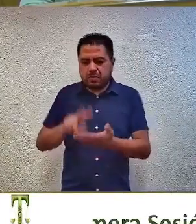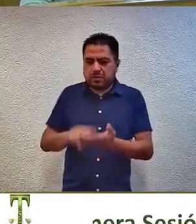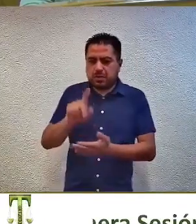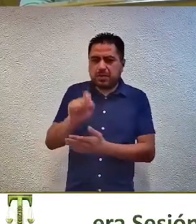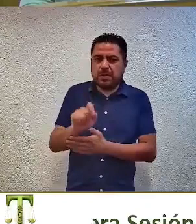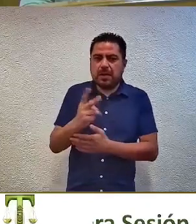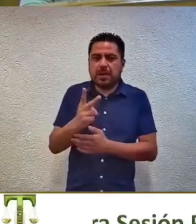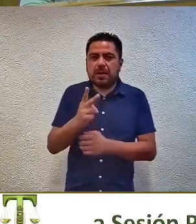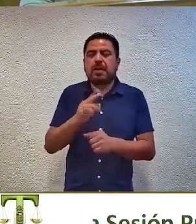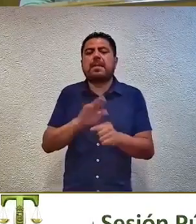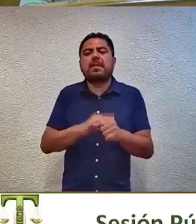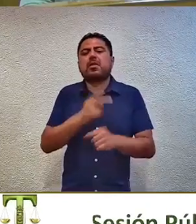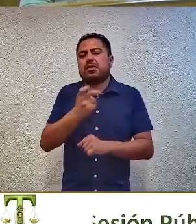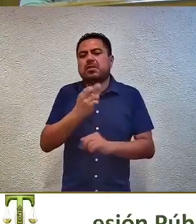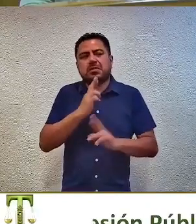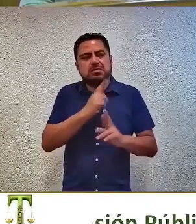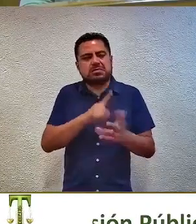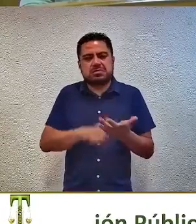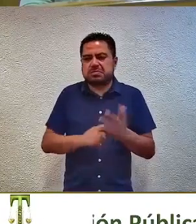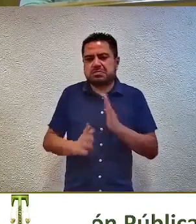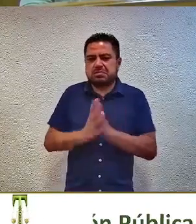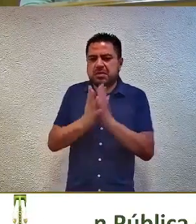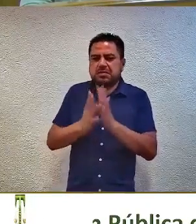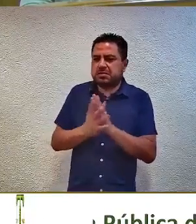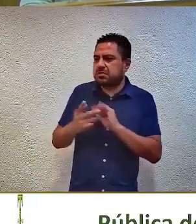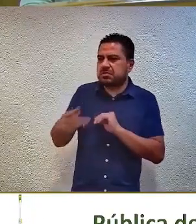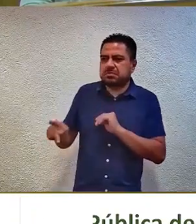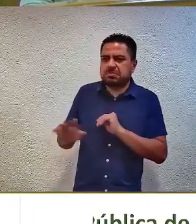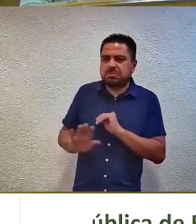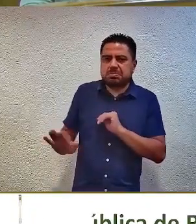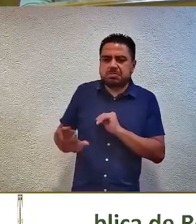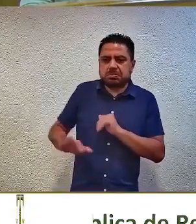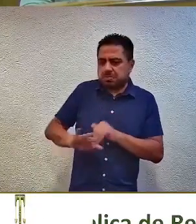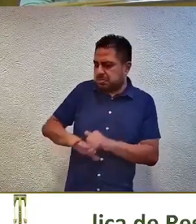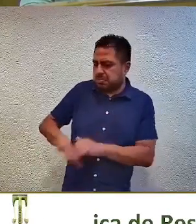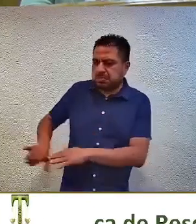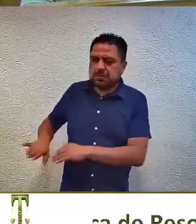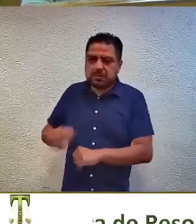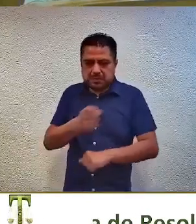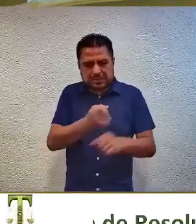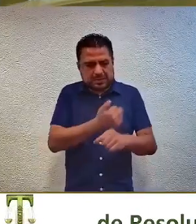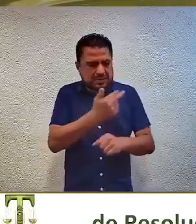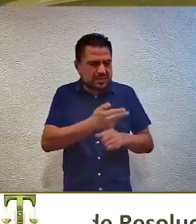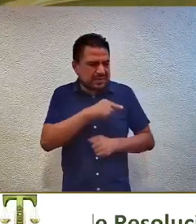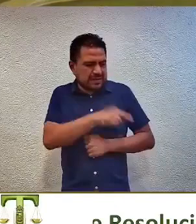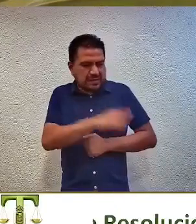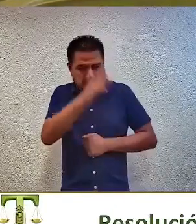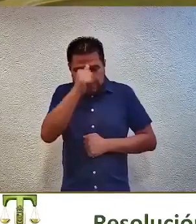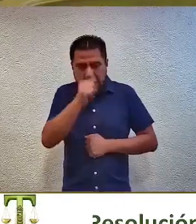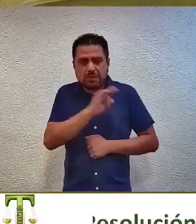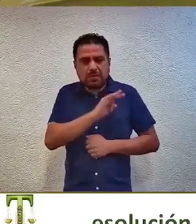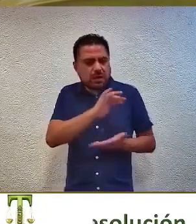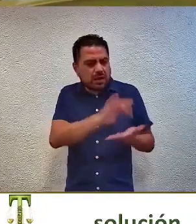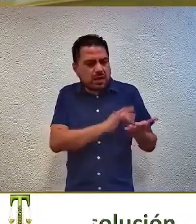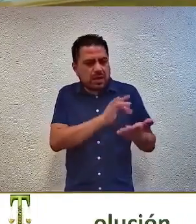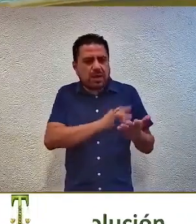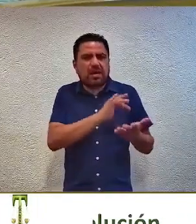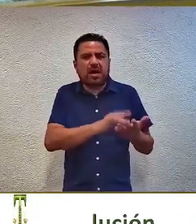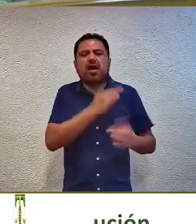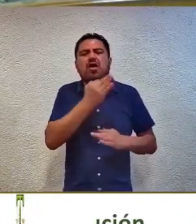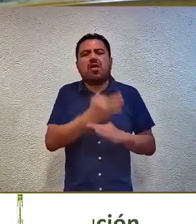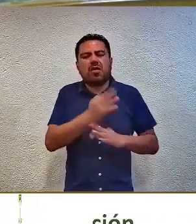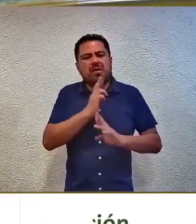TE/IE/001/2023, por lo que será resuelto sin su participación. Por tanto, le solicito al señor secretario general de Acuerdos nos apoye con la cuenta